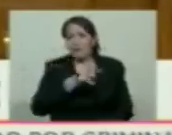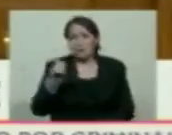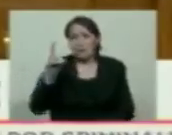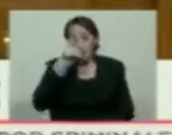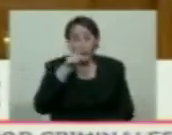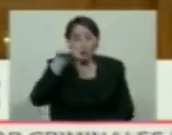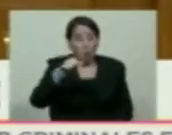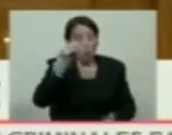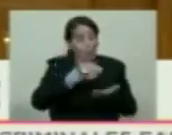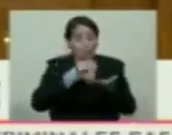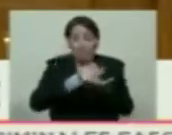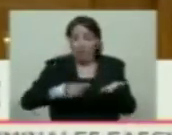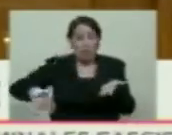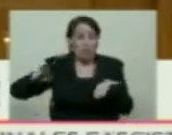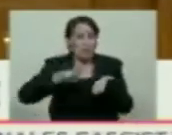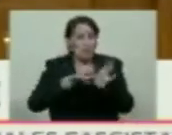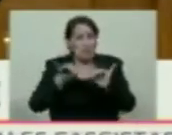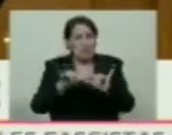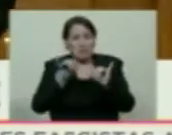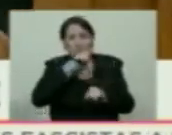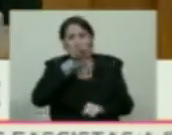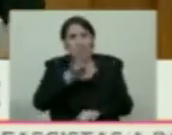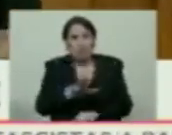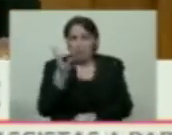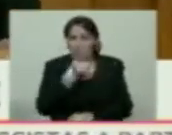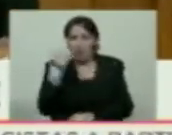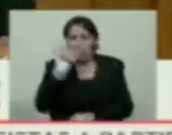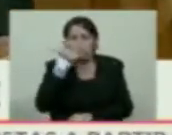lo volveríamos a hacer, sin ninguna duda, sin ninguna duda.